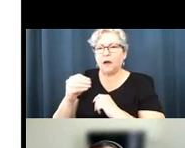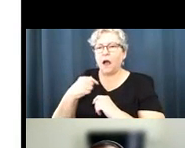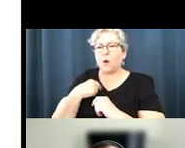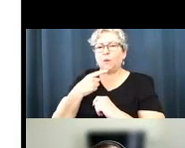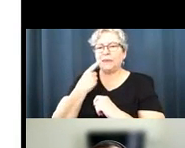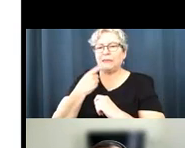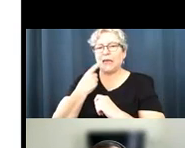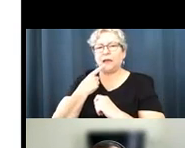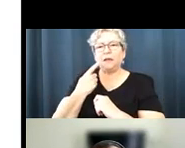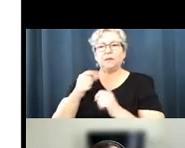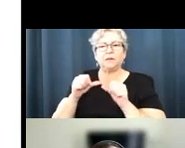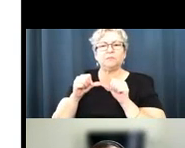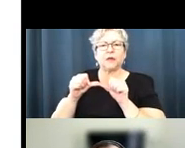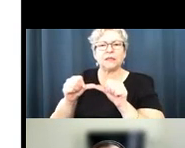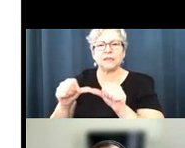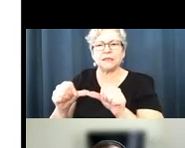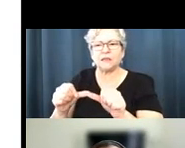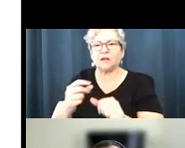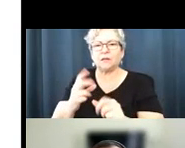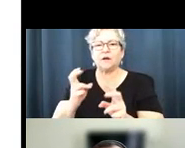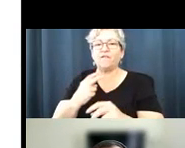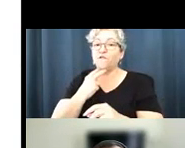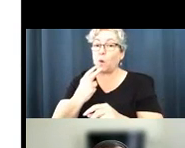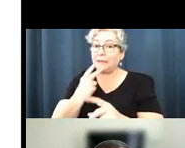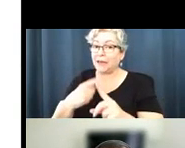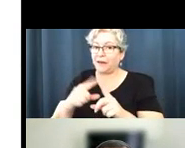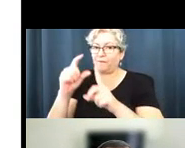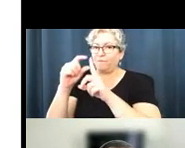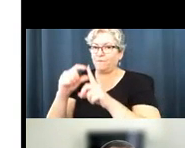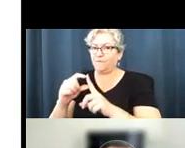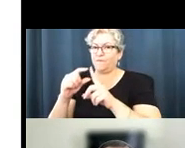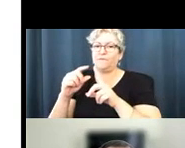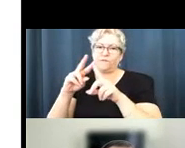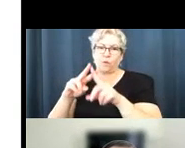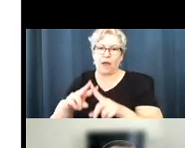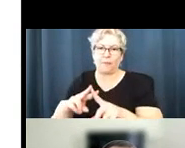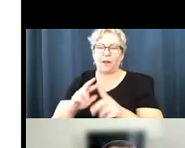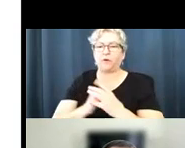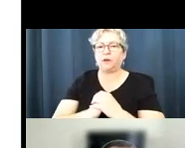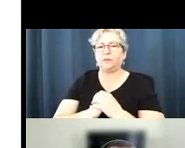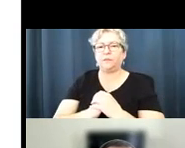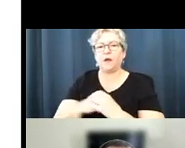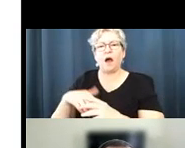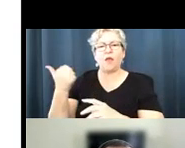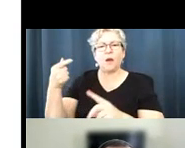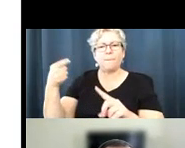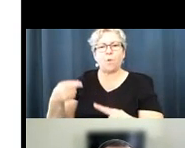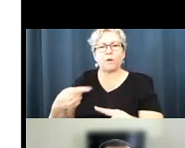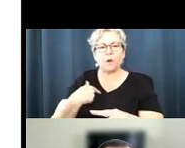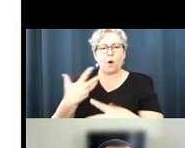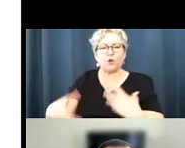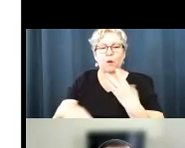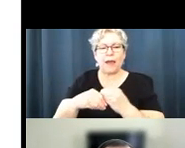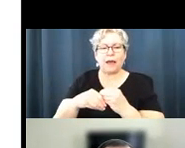política y decir una voz consistente y un vocabulario consistente. Y otros puntos que yo